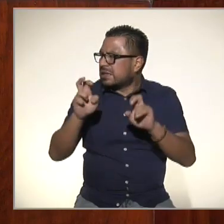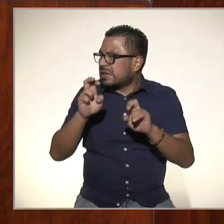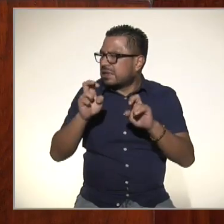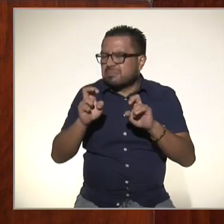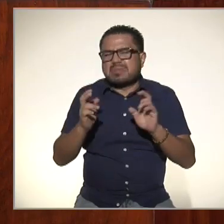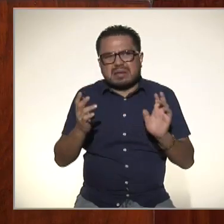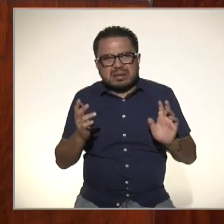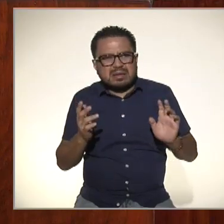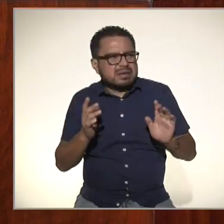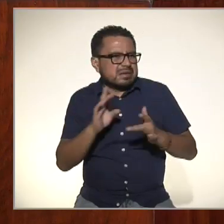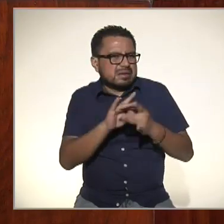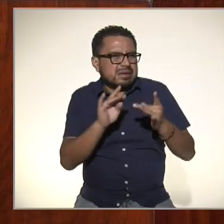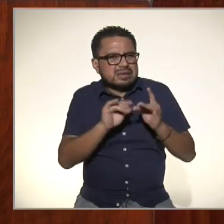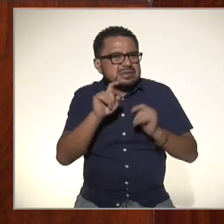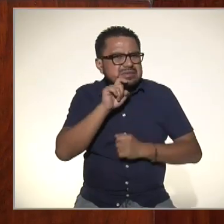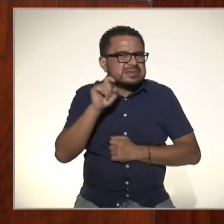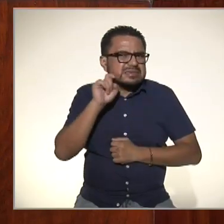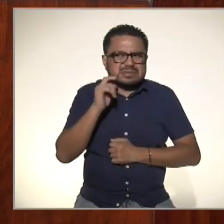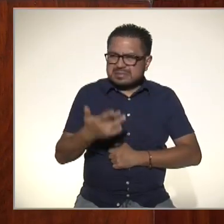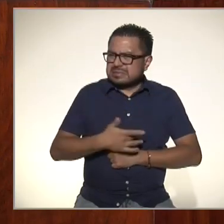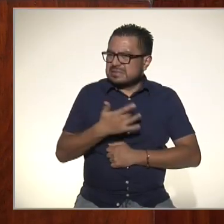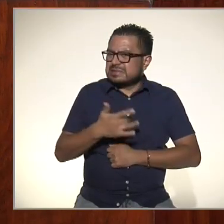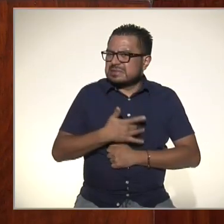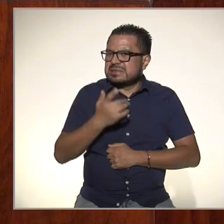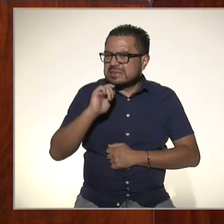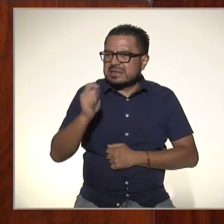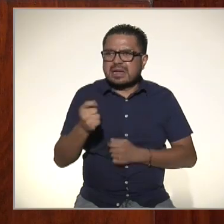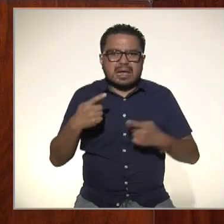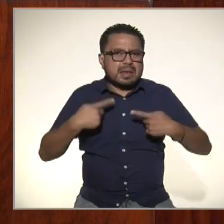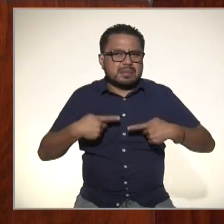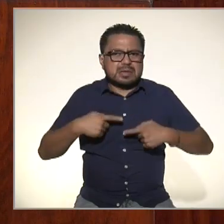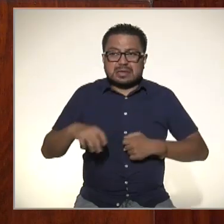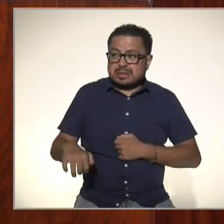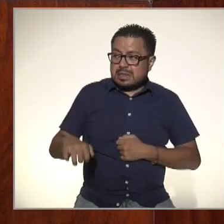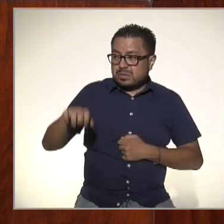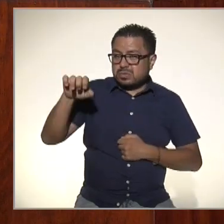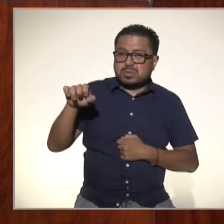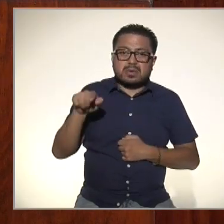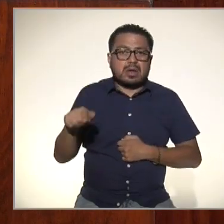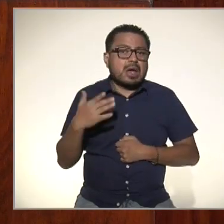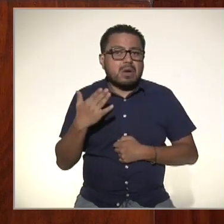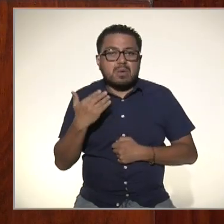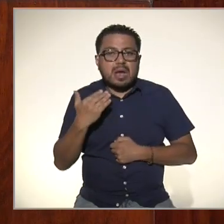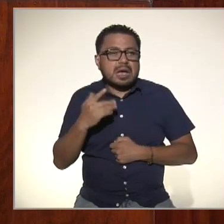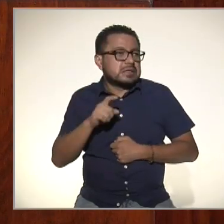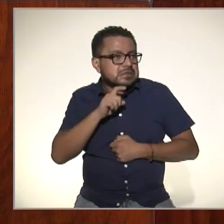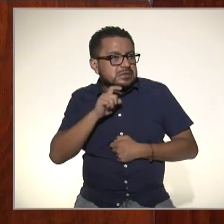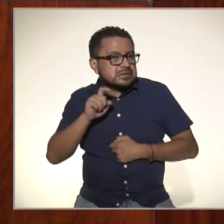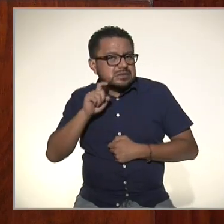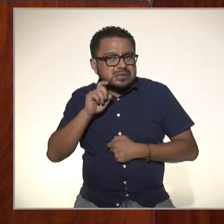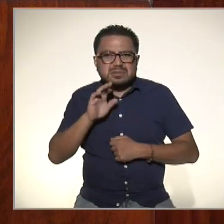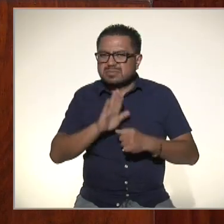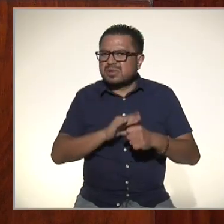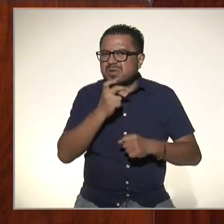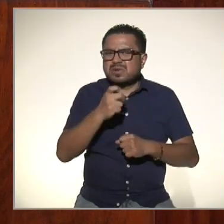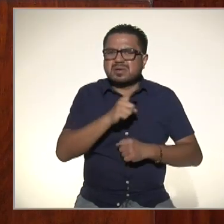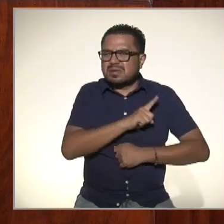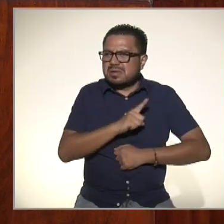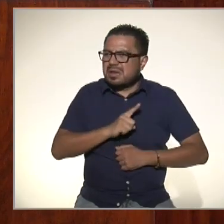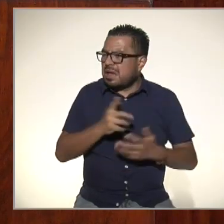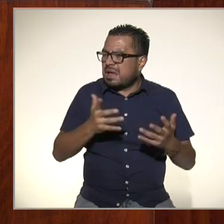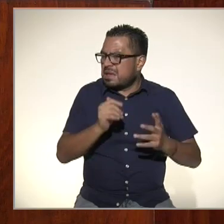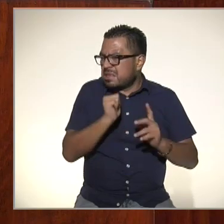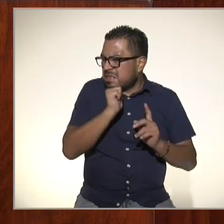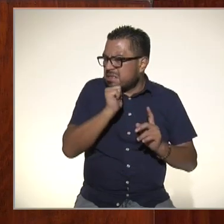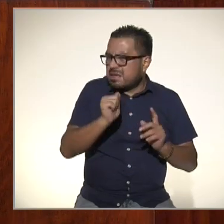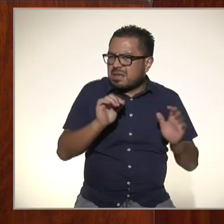cuando hablamos de sexualidad, pareciera que las personas adultas mayores ya no tienen sexualidad, ¿no? Y por lo tanto no tienen que hacer nada al